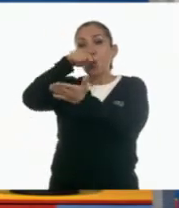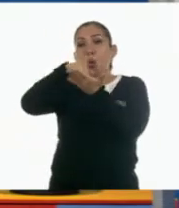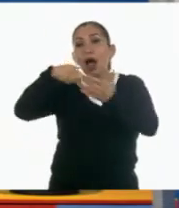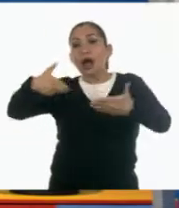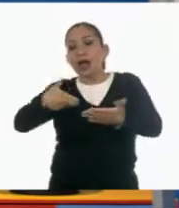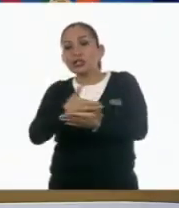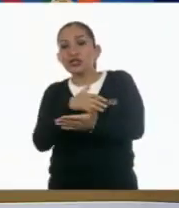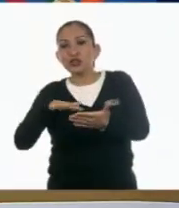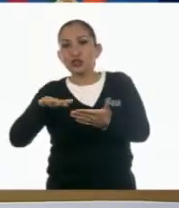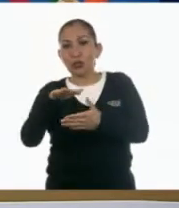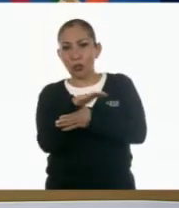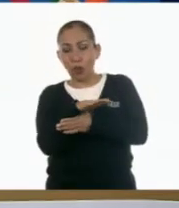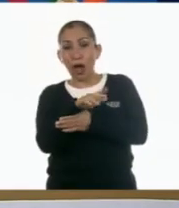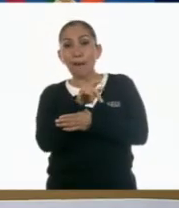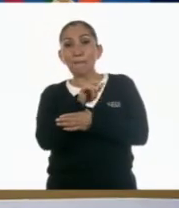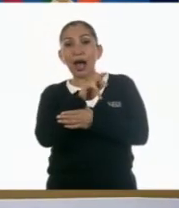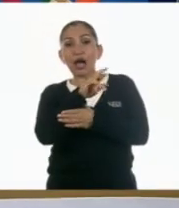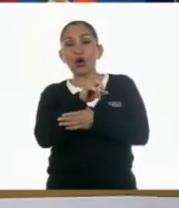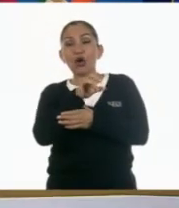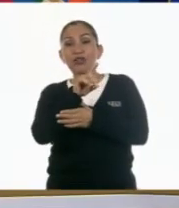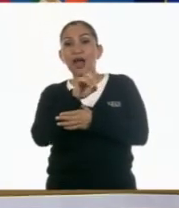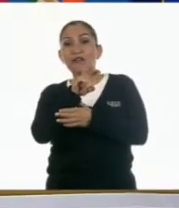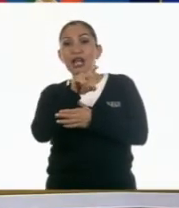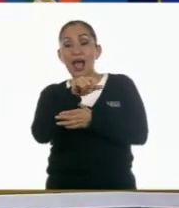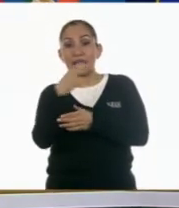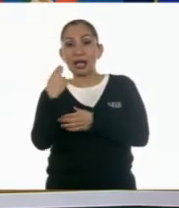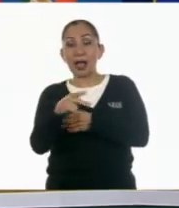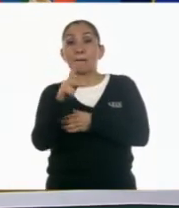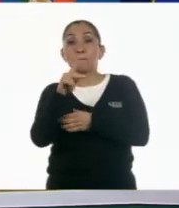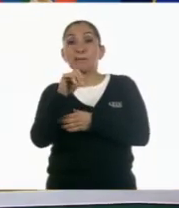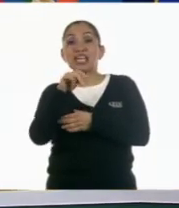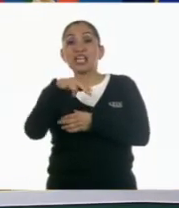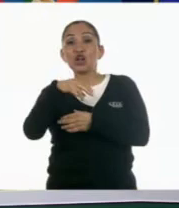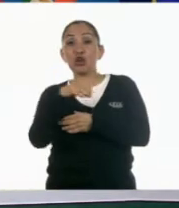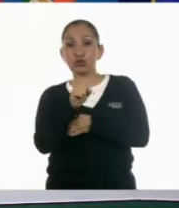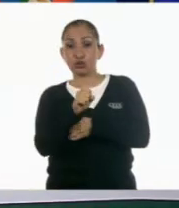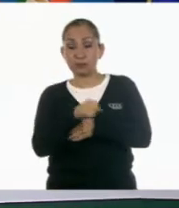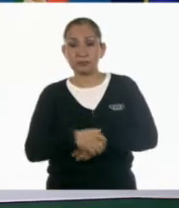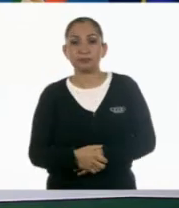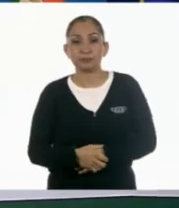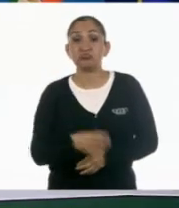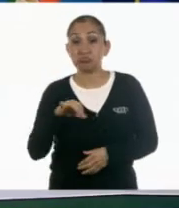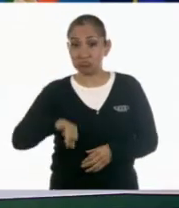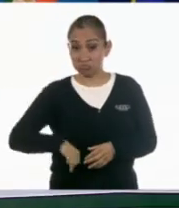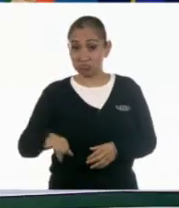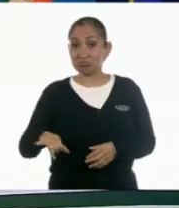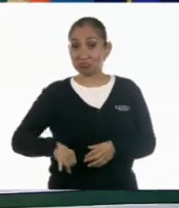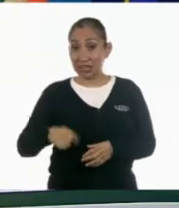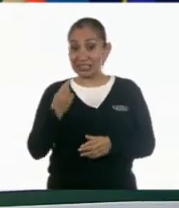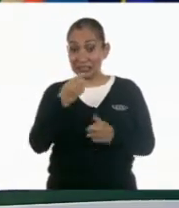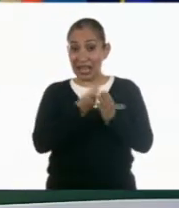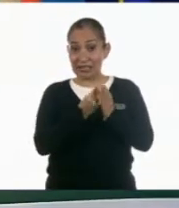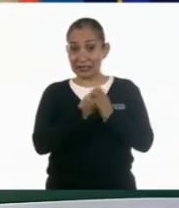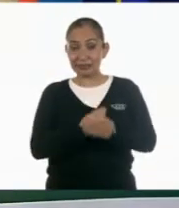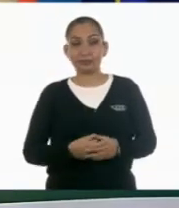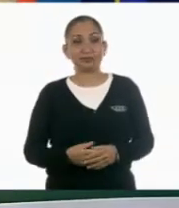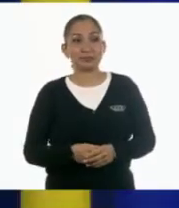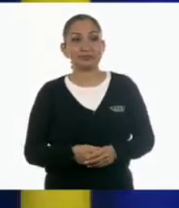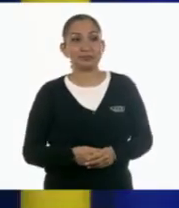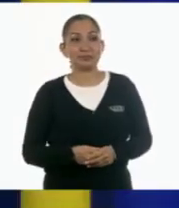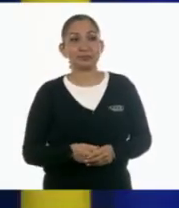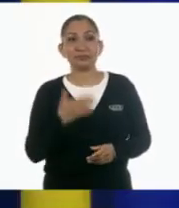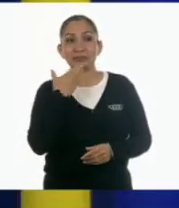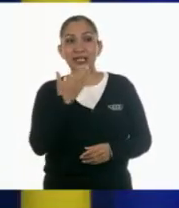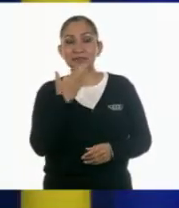donde nació Amparo Dávila, que se llama Pinos. Entonces, pues va a estar muy interesante esta sesión, María. Muy